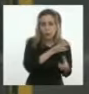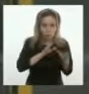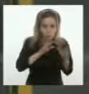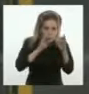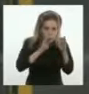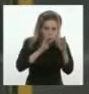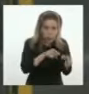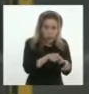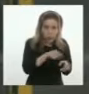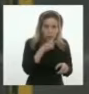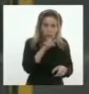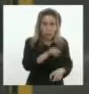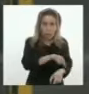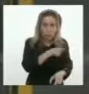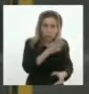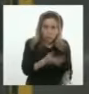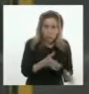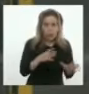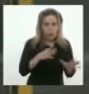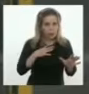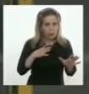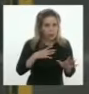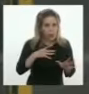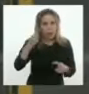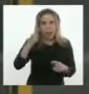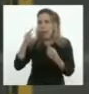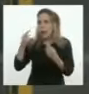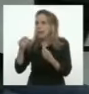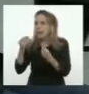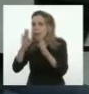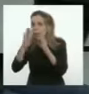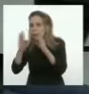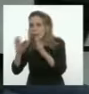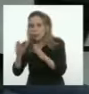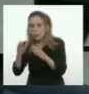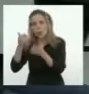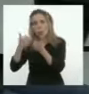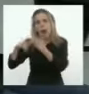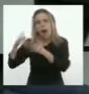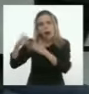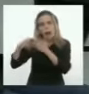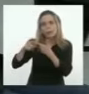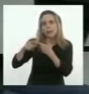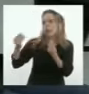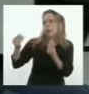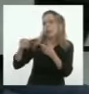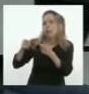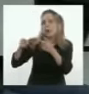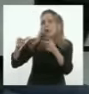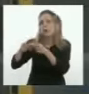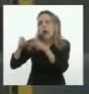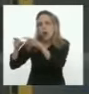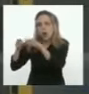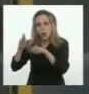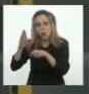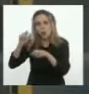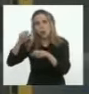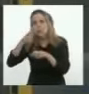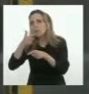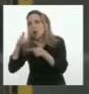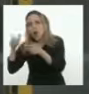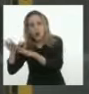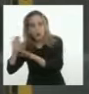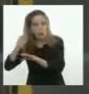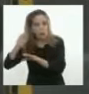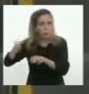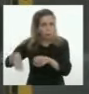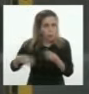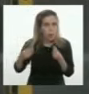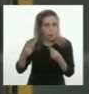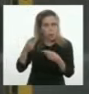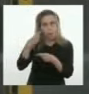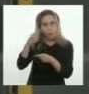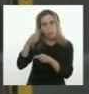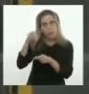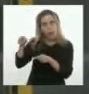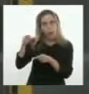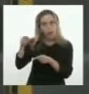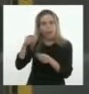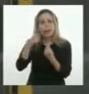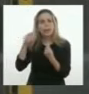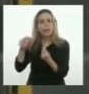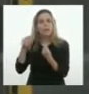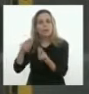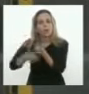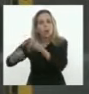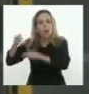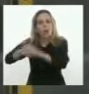ver como en los bonos cómo van las acciones pero si lo viéramos podríamos también advertir